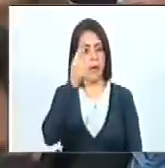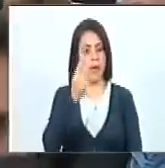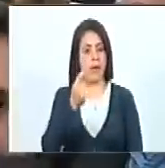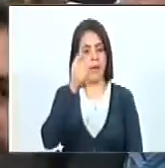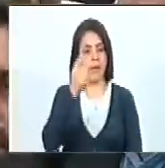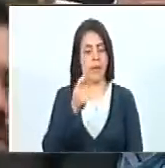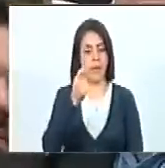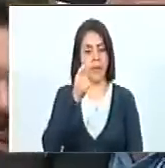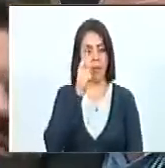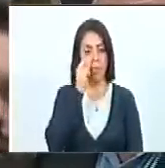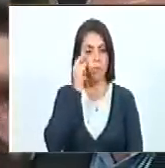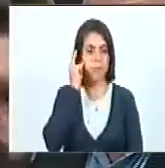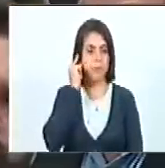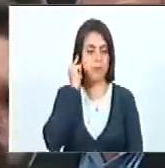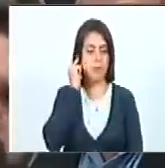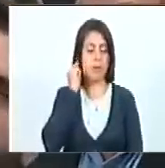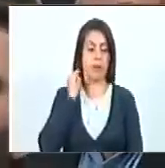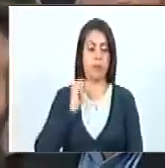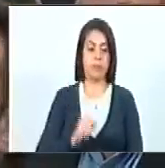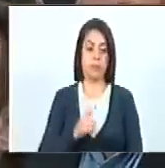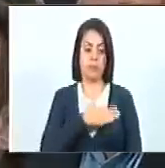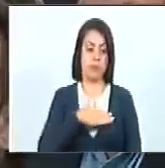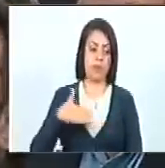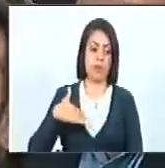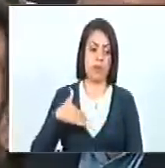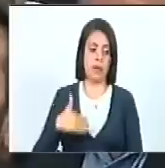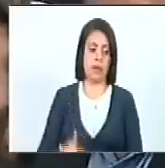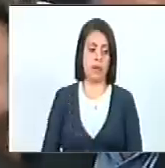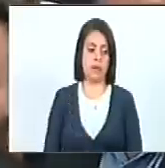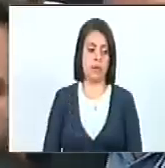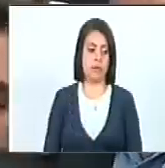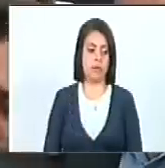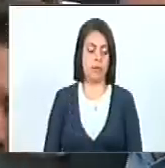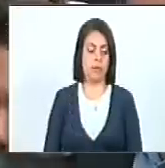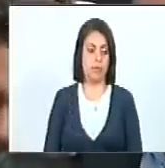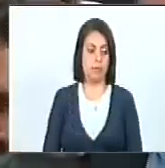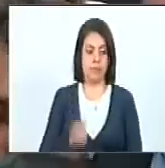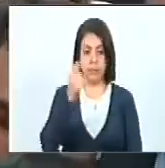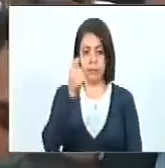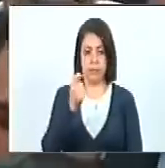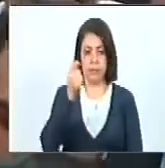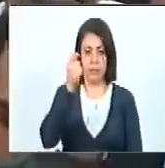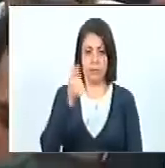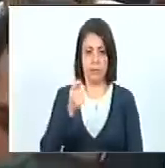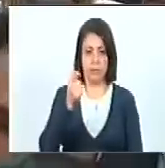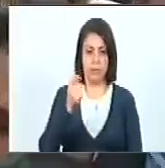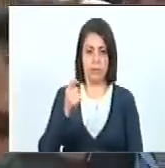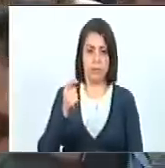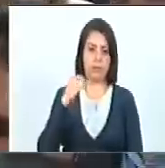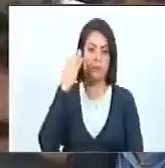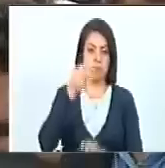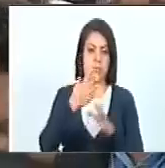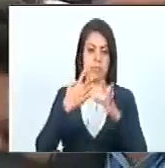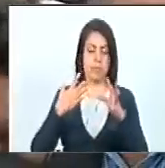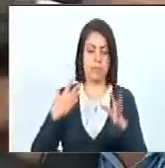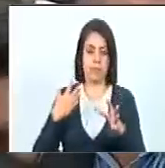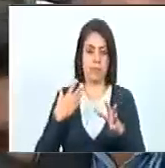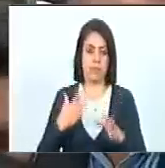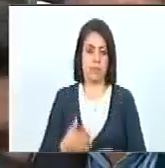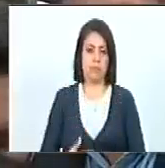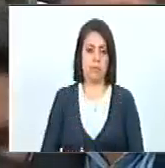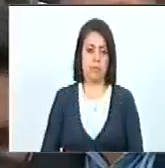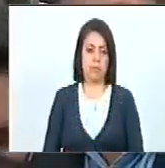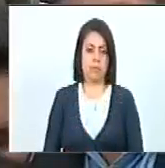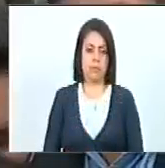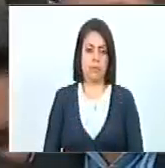diputados y diputada. Quiero, como diputado del estado Amazonas,